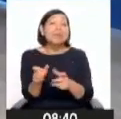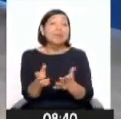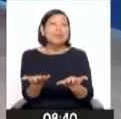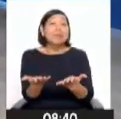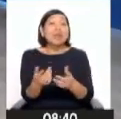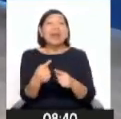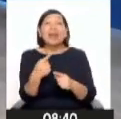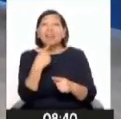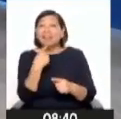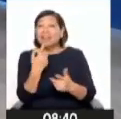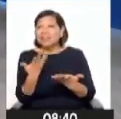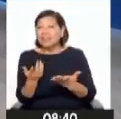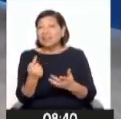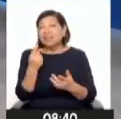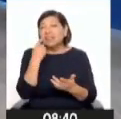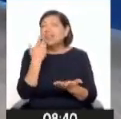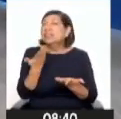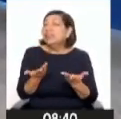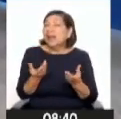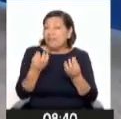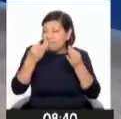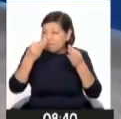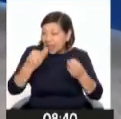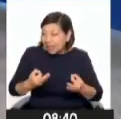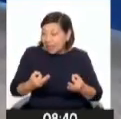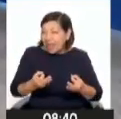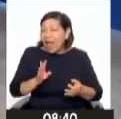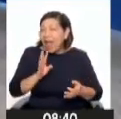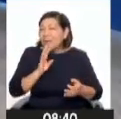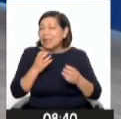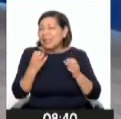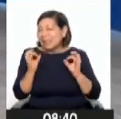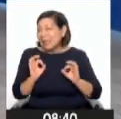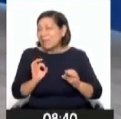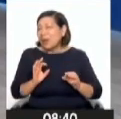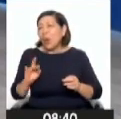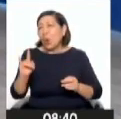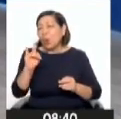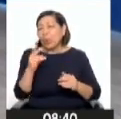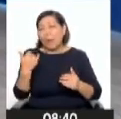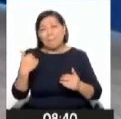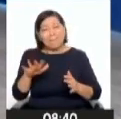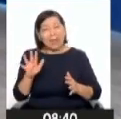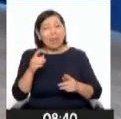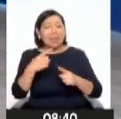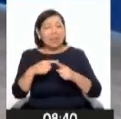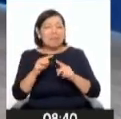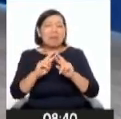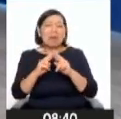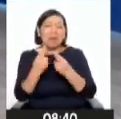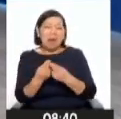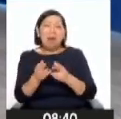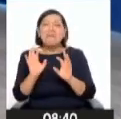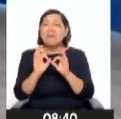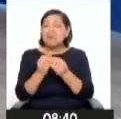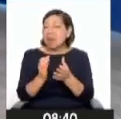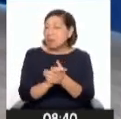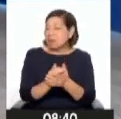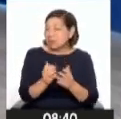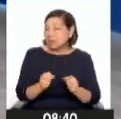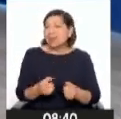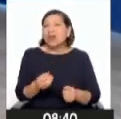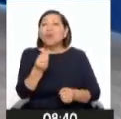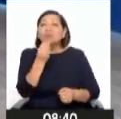Hay mitos también que queremos conocer qué tan ciertos son. Se habla mucho de esta bebida que es muy utilizada pues en diversas reuniones, familia, amigos, ¿verdad?